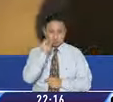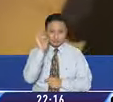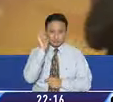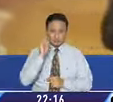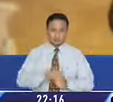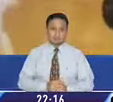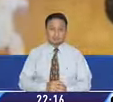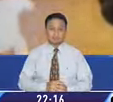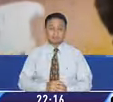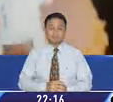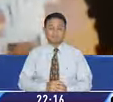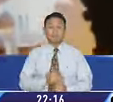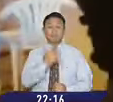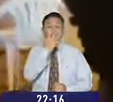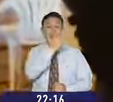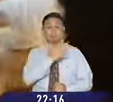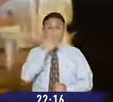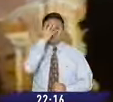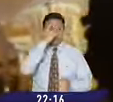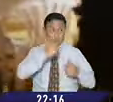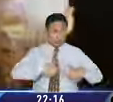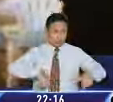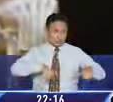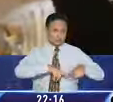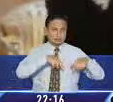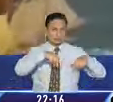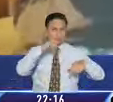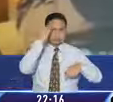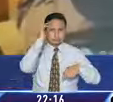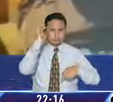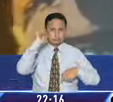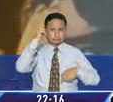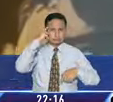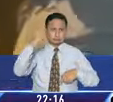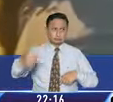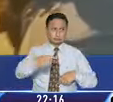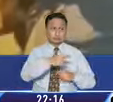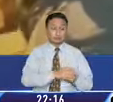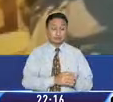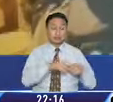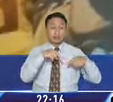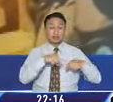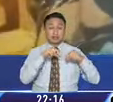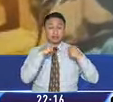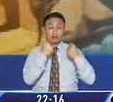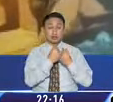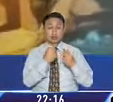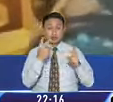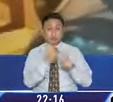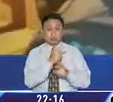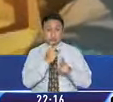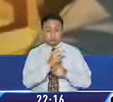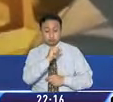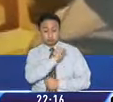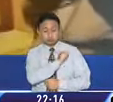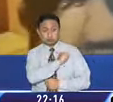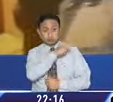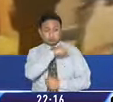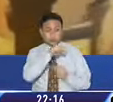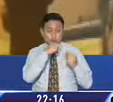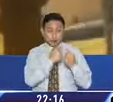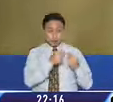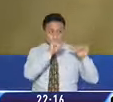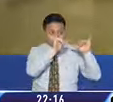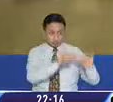alcaloides. Esmeraldas es una de las zonas de preocupación para el gobierno, pues allí los tentáculos del crimen organizado y la presencia de grupos